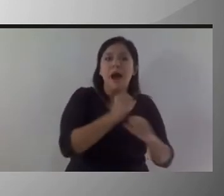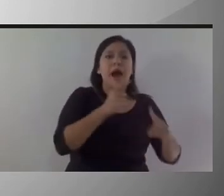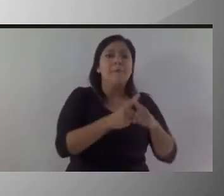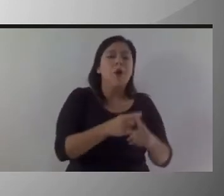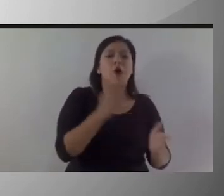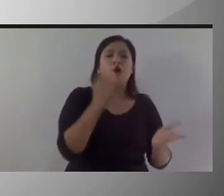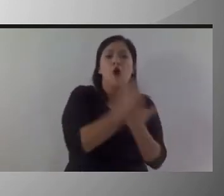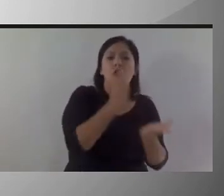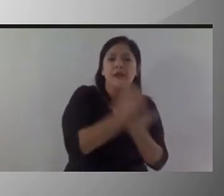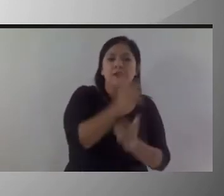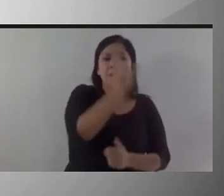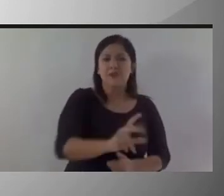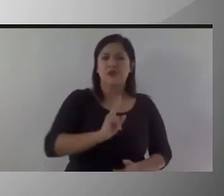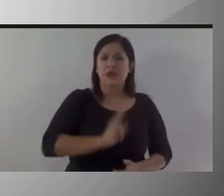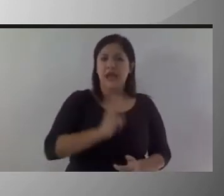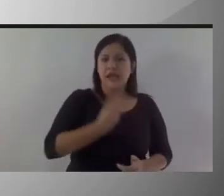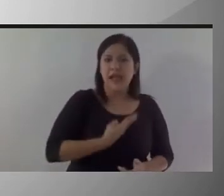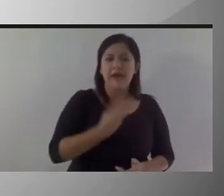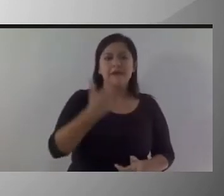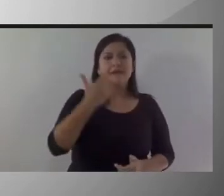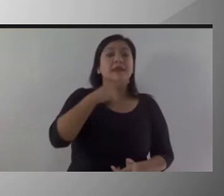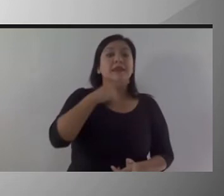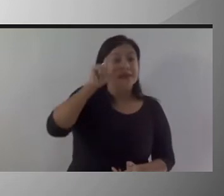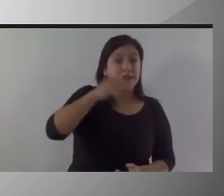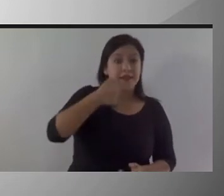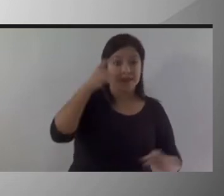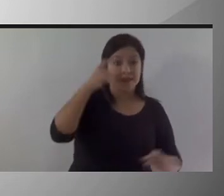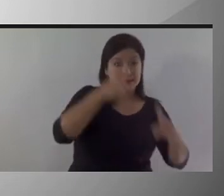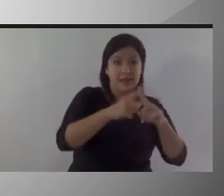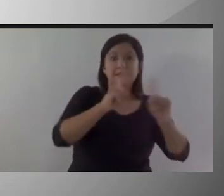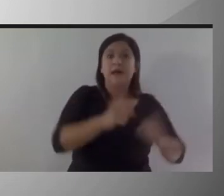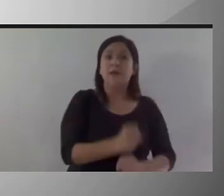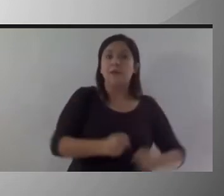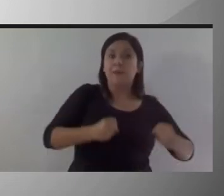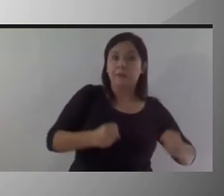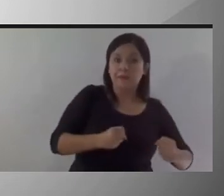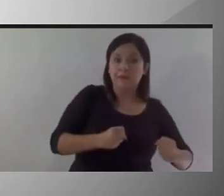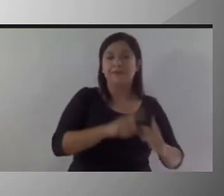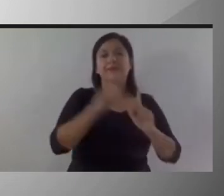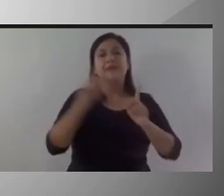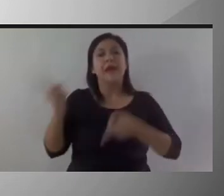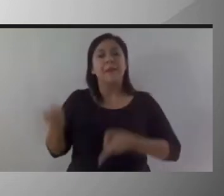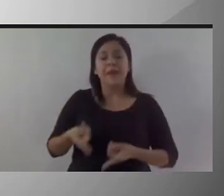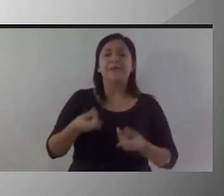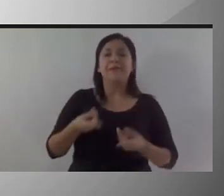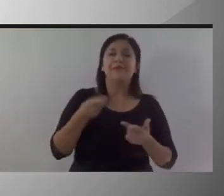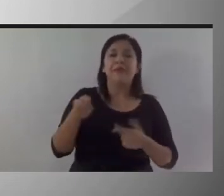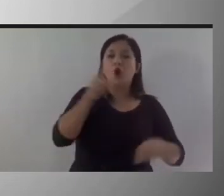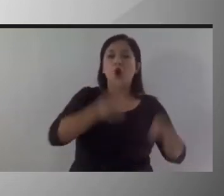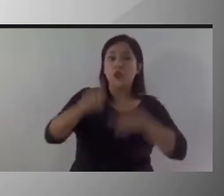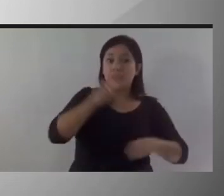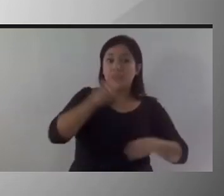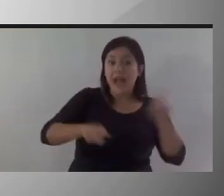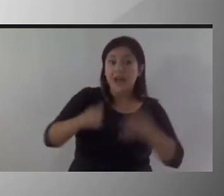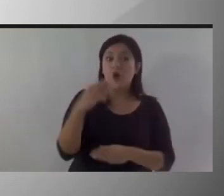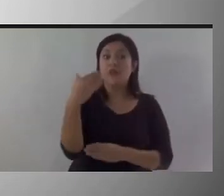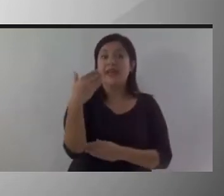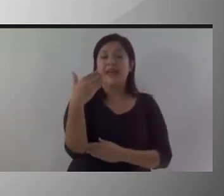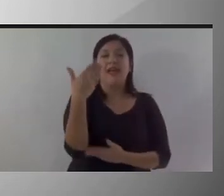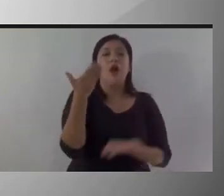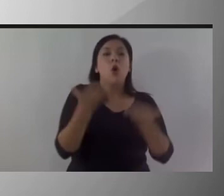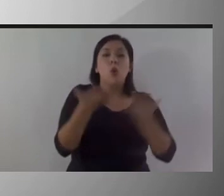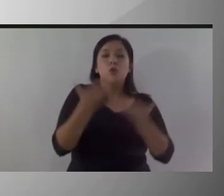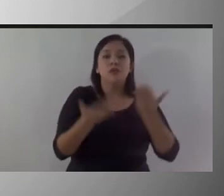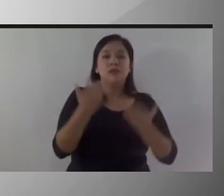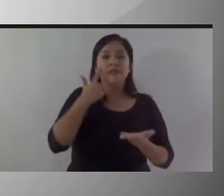gordo. Es director ejecutivo de GATE, que es la primera organización trans internacional, y es coordinador de Justicia